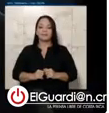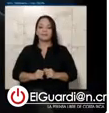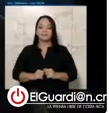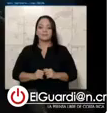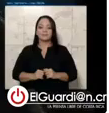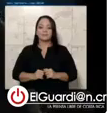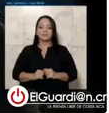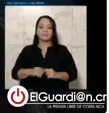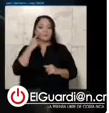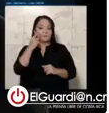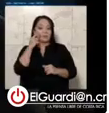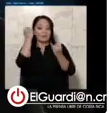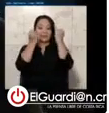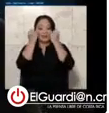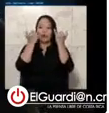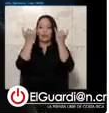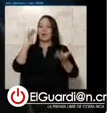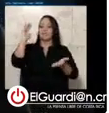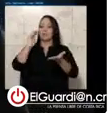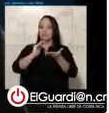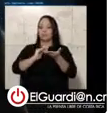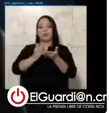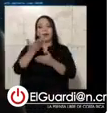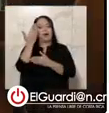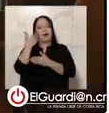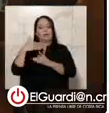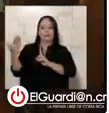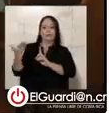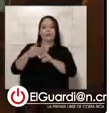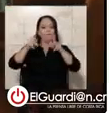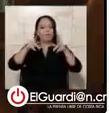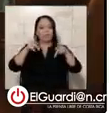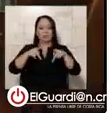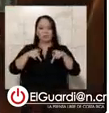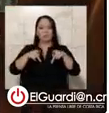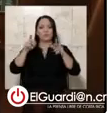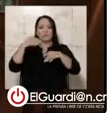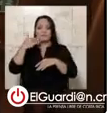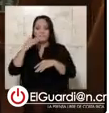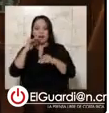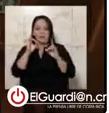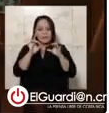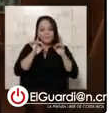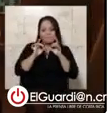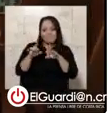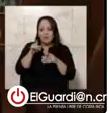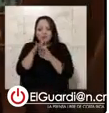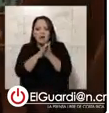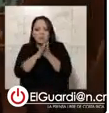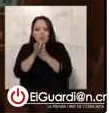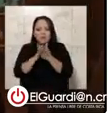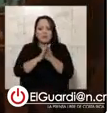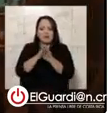Estas iniciativas permitirán reducir el impacto que tenían personas inescrupulosas que, como gavilanes, se